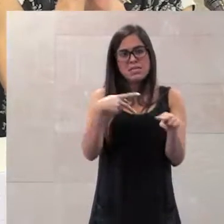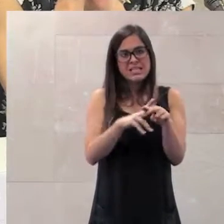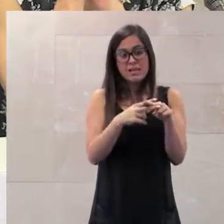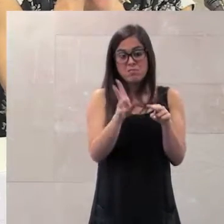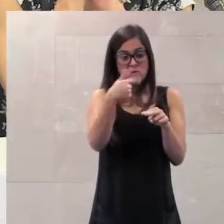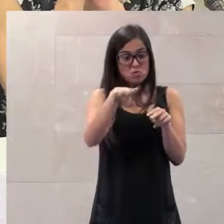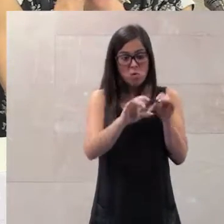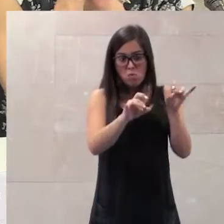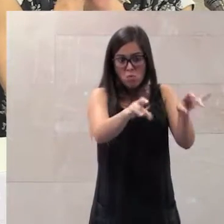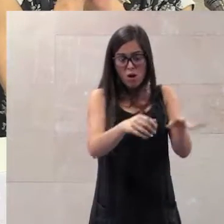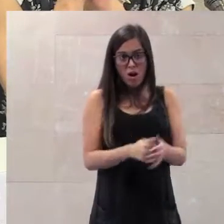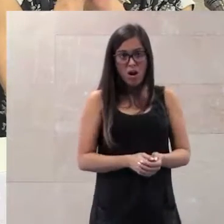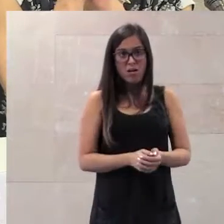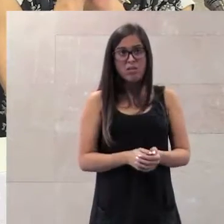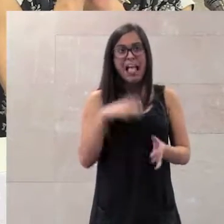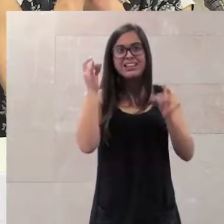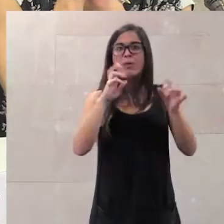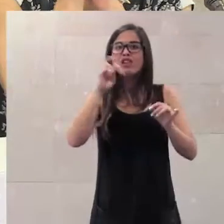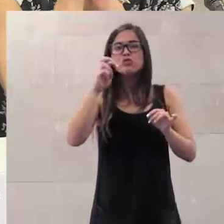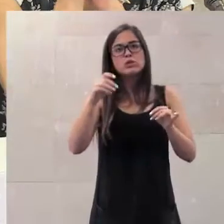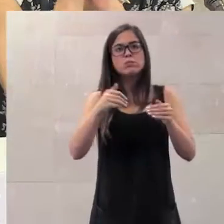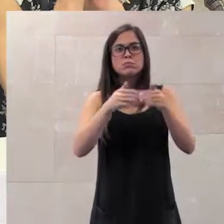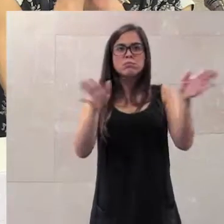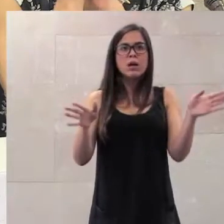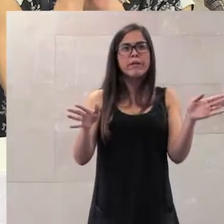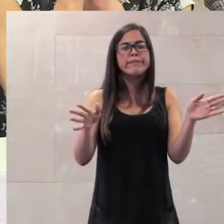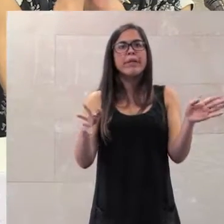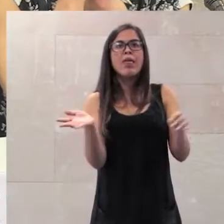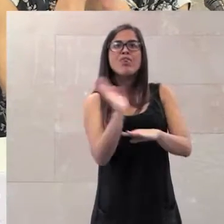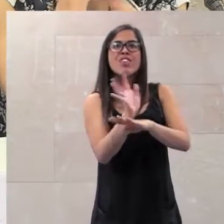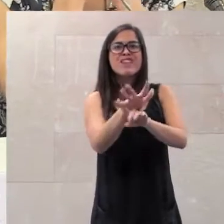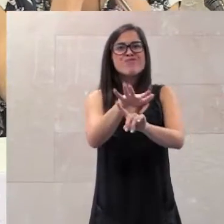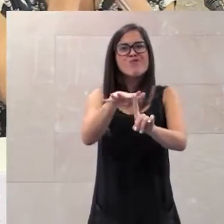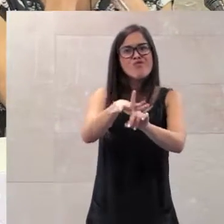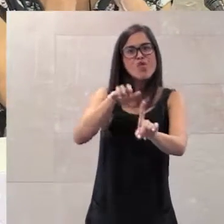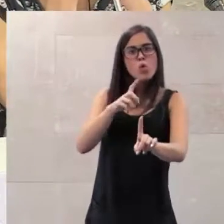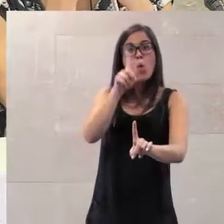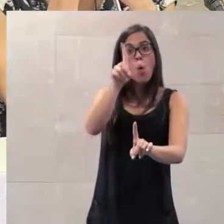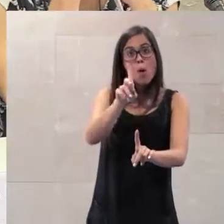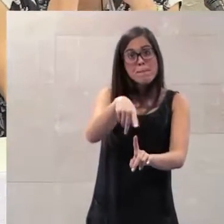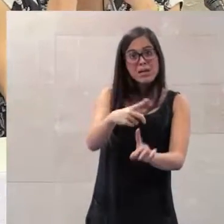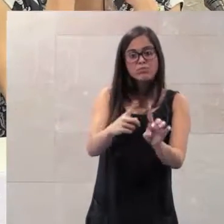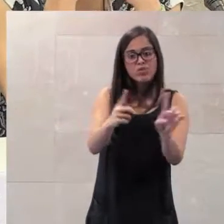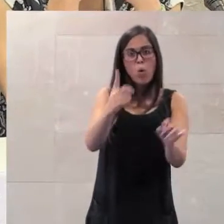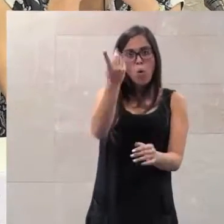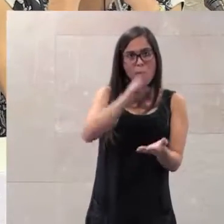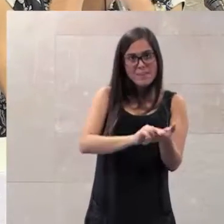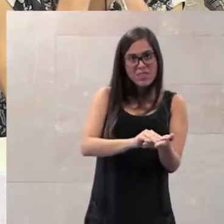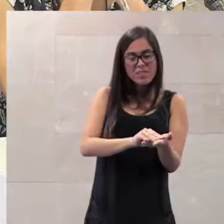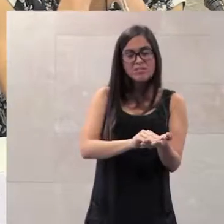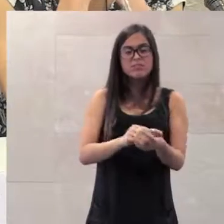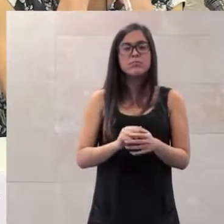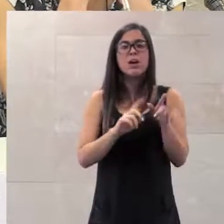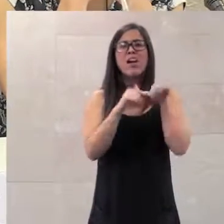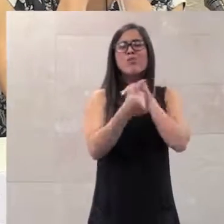aquí. Tenemos actividades más abiertas, un cineforum al mes, una película al mes. Y luego